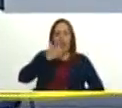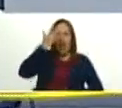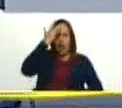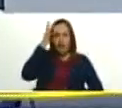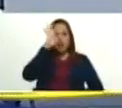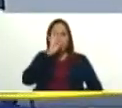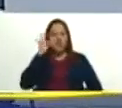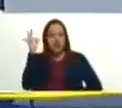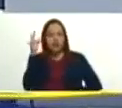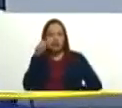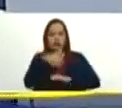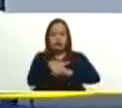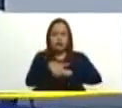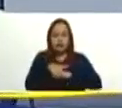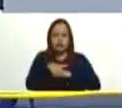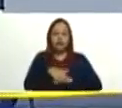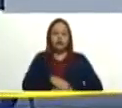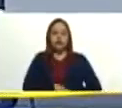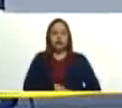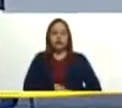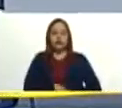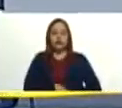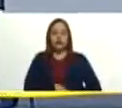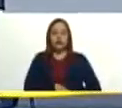París y en Londres,